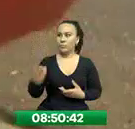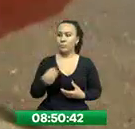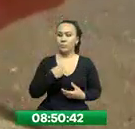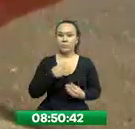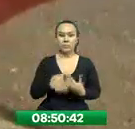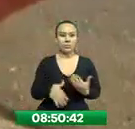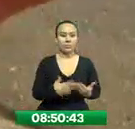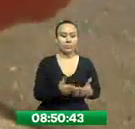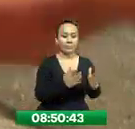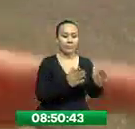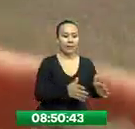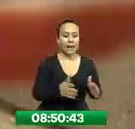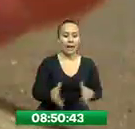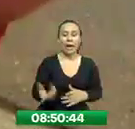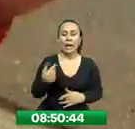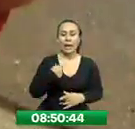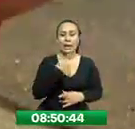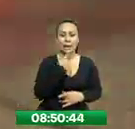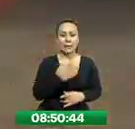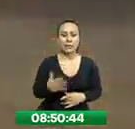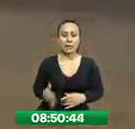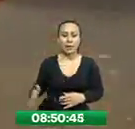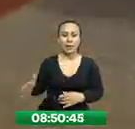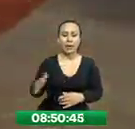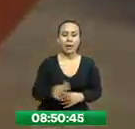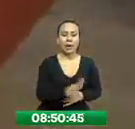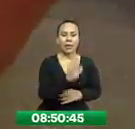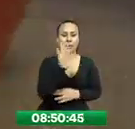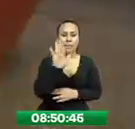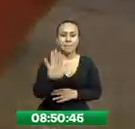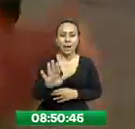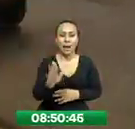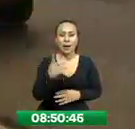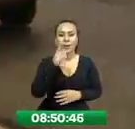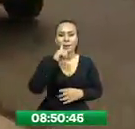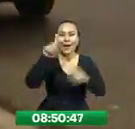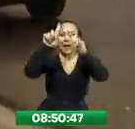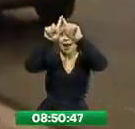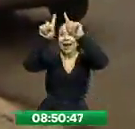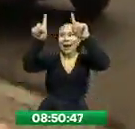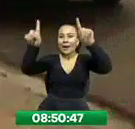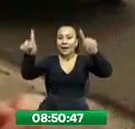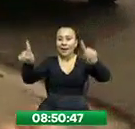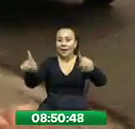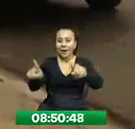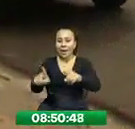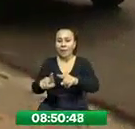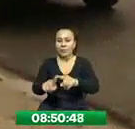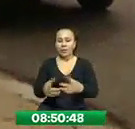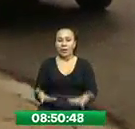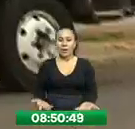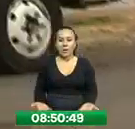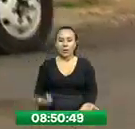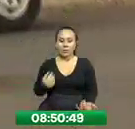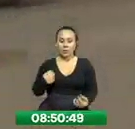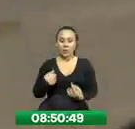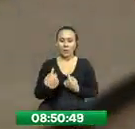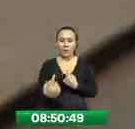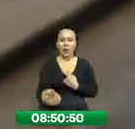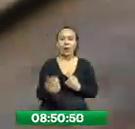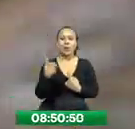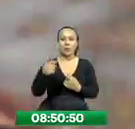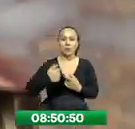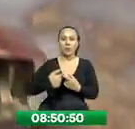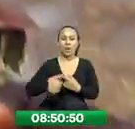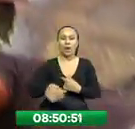viene embalada desde allá, porque todo es pare. Debe haber un pare y un disco bien grande, por lo menos de un metro de diámetro. Los vehículos